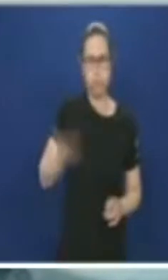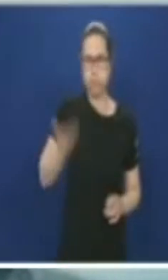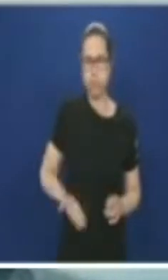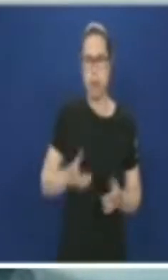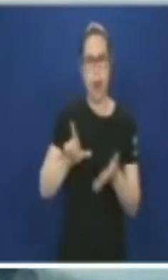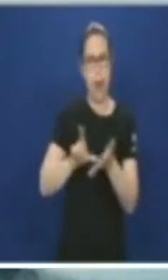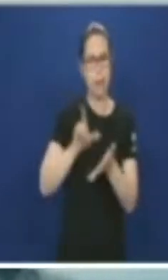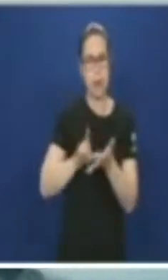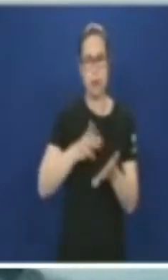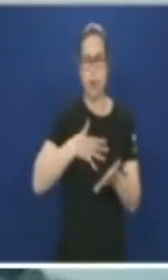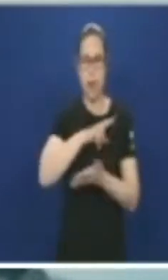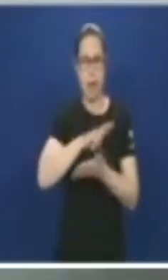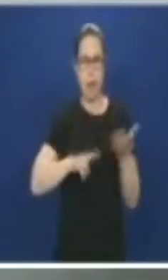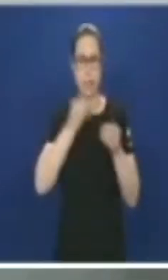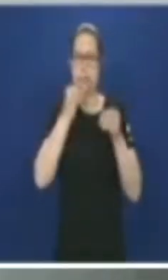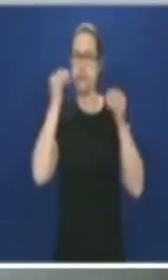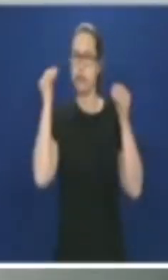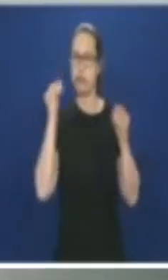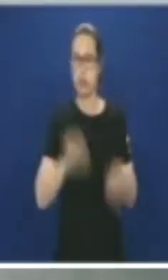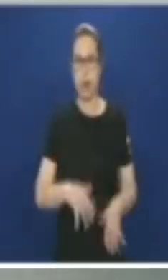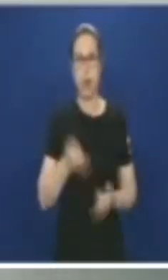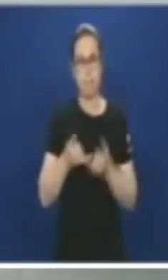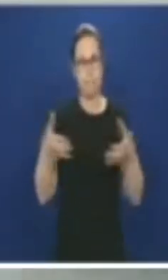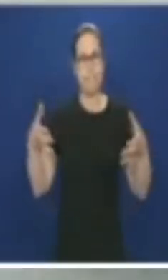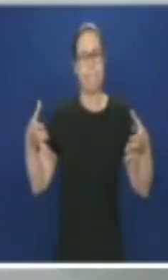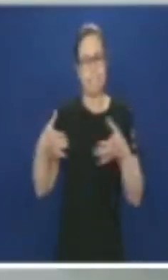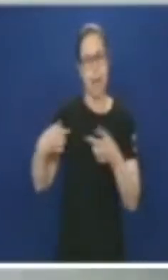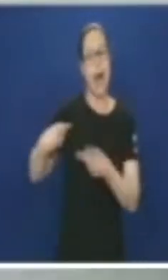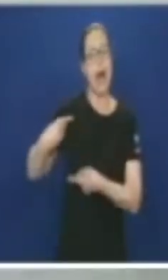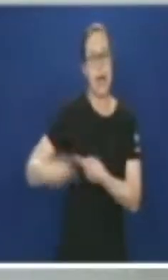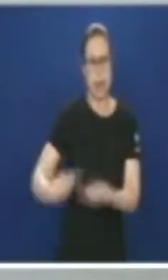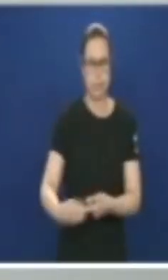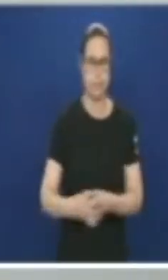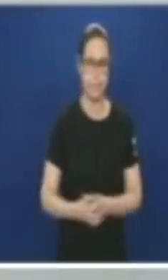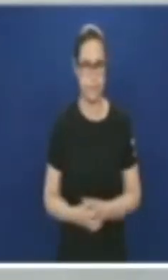literatura galega que acabaría dando nome a toda unha xeración.